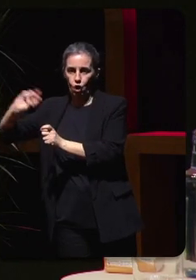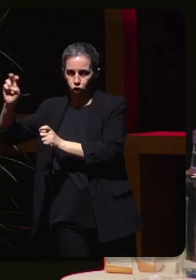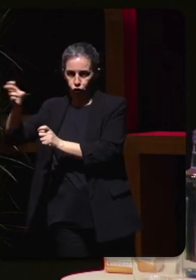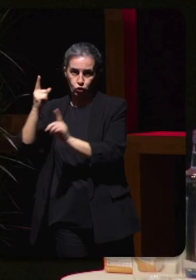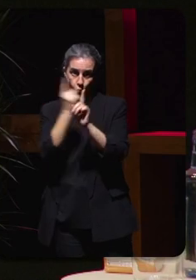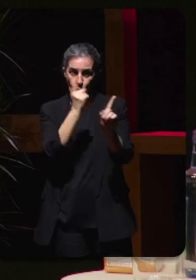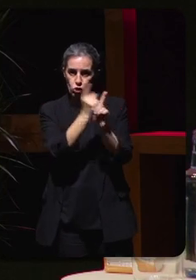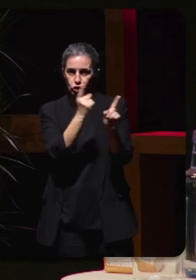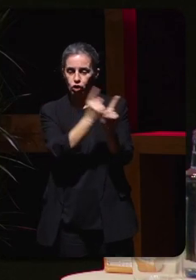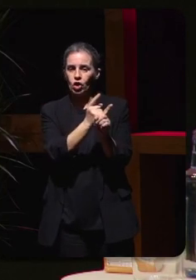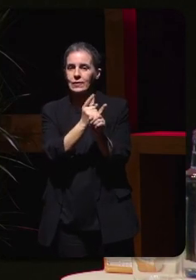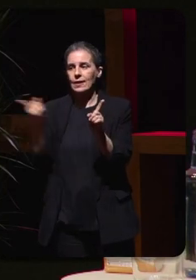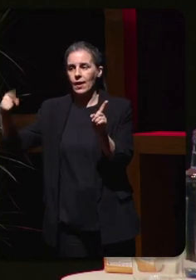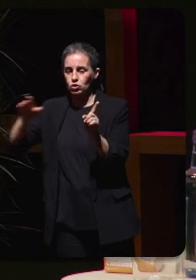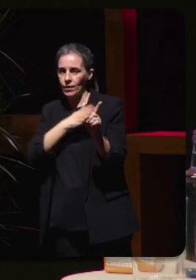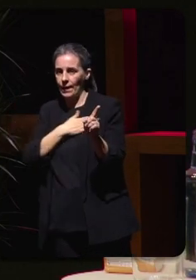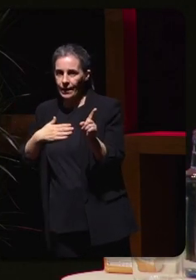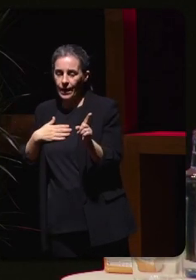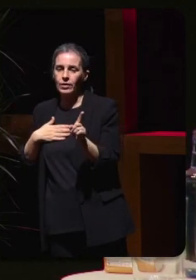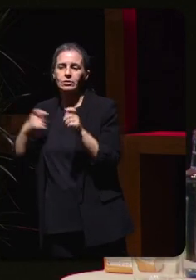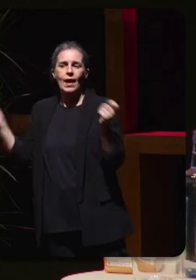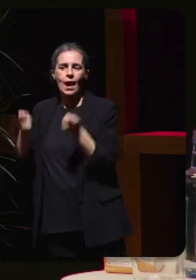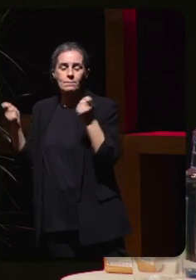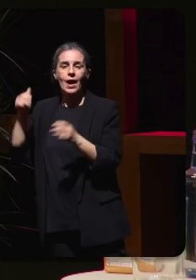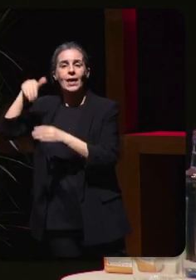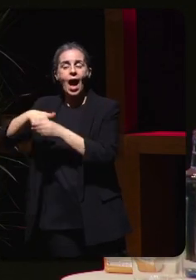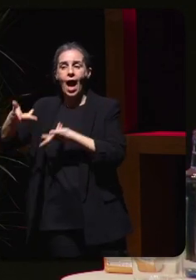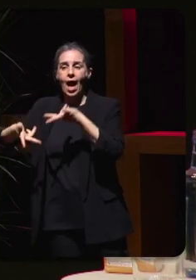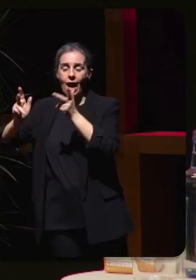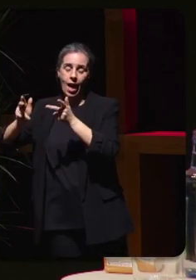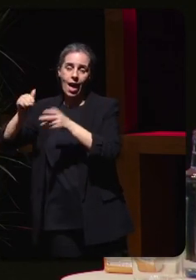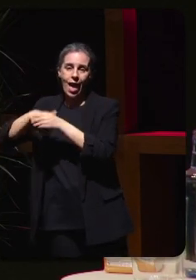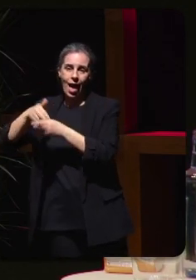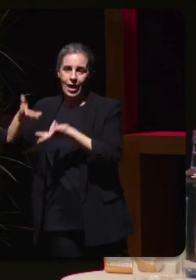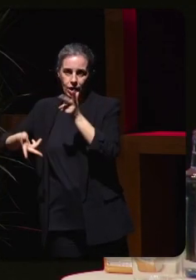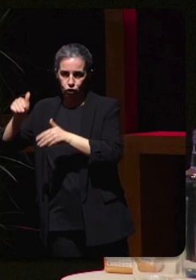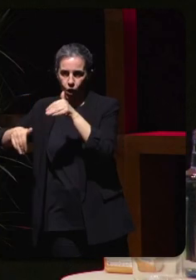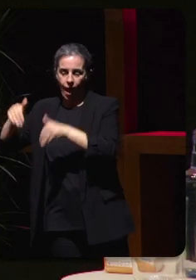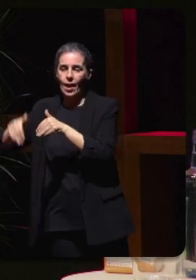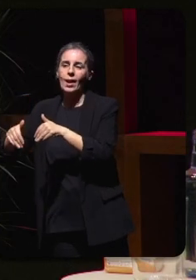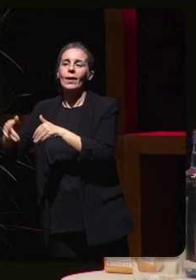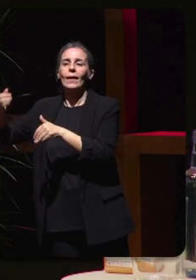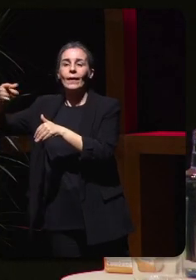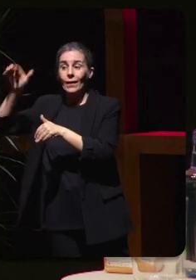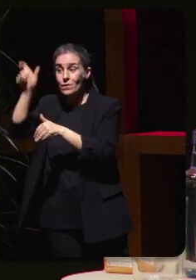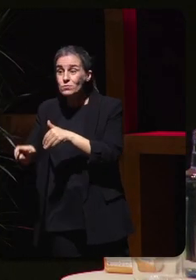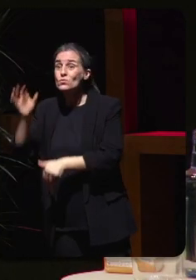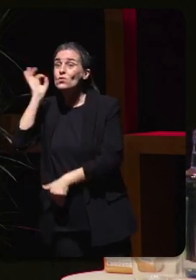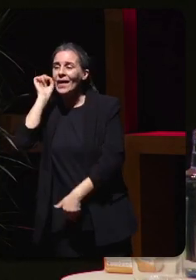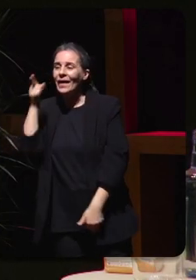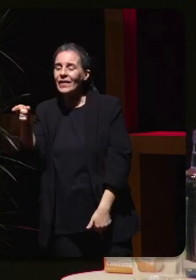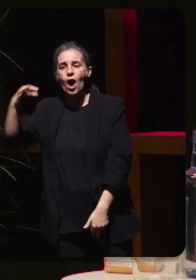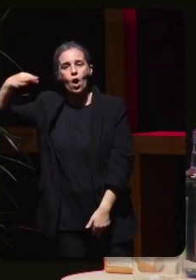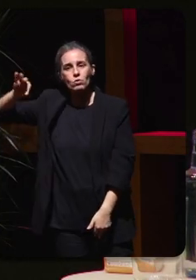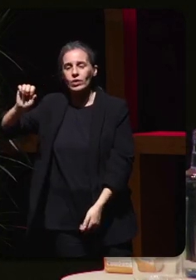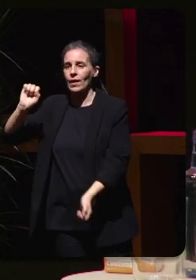hacer una campaña, estaban en campaña electoral, iban a hacer un mitin, etc. Y fue ella la única, era la única mujer, fue la